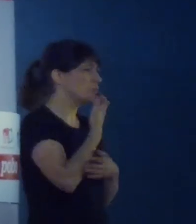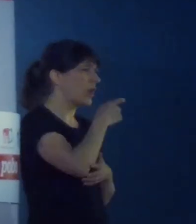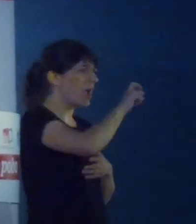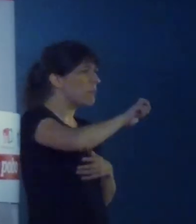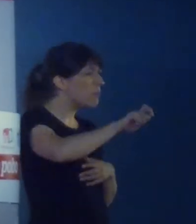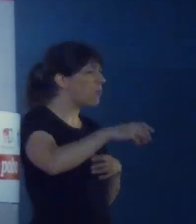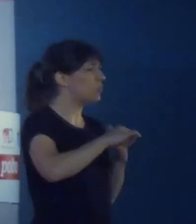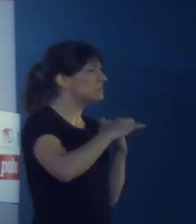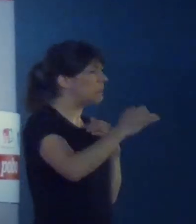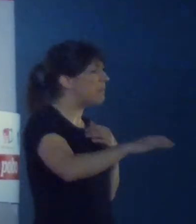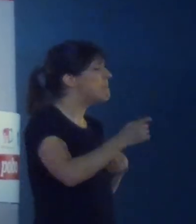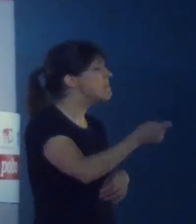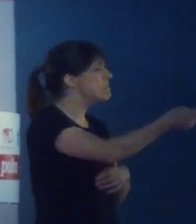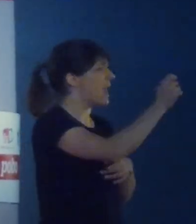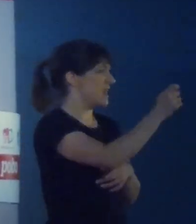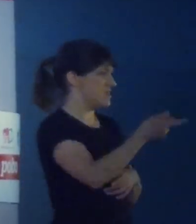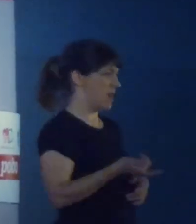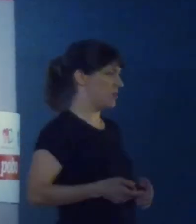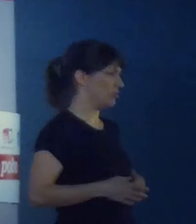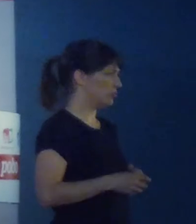costeira,